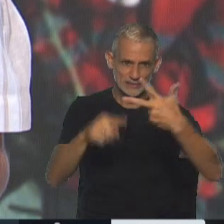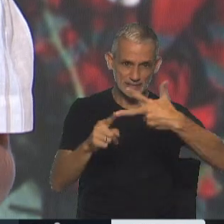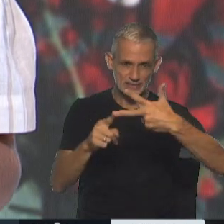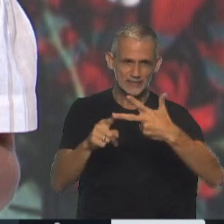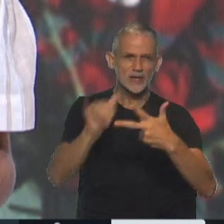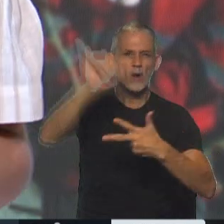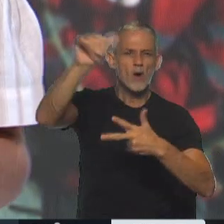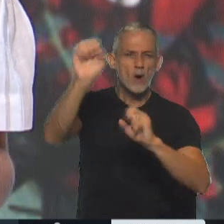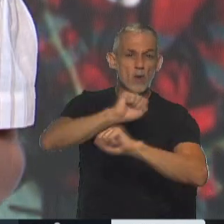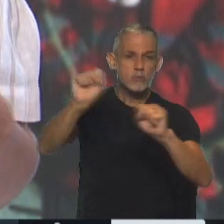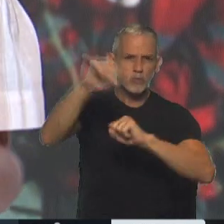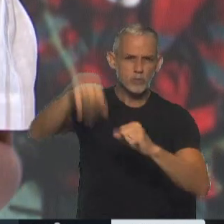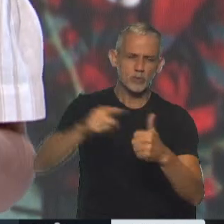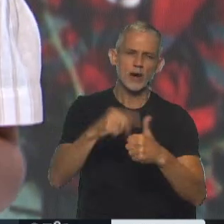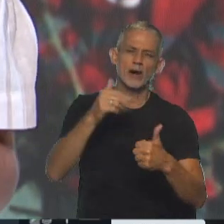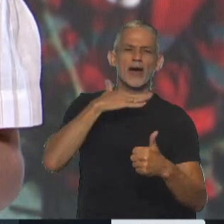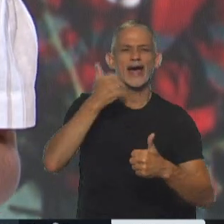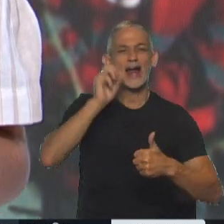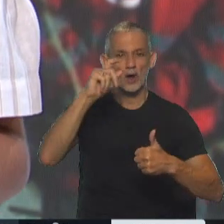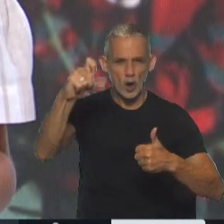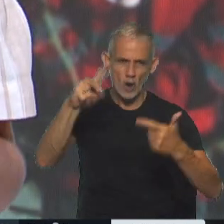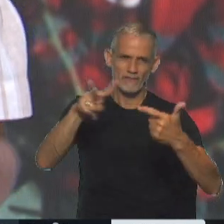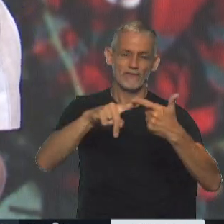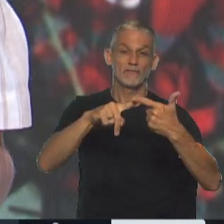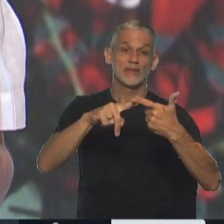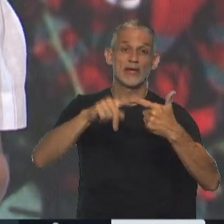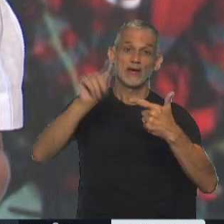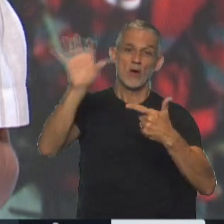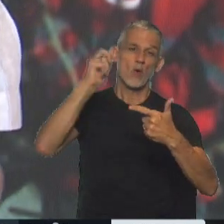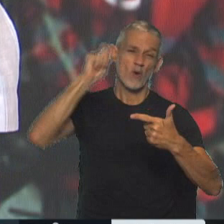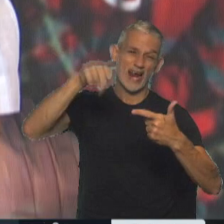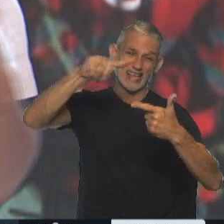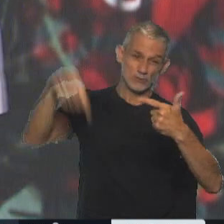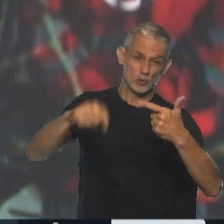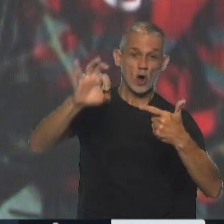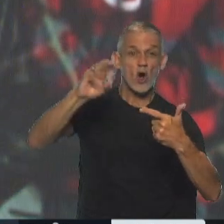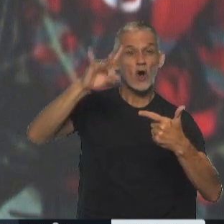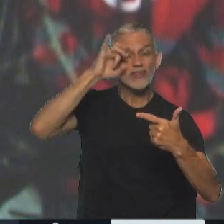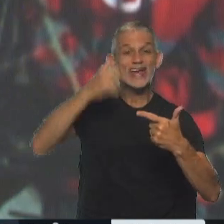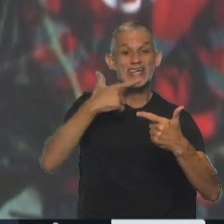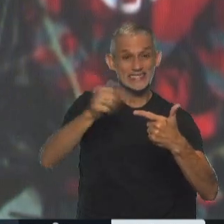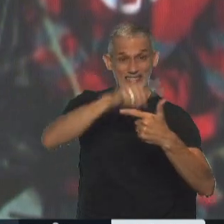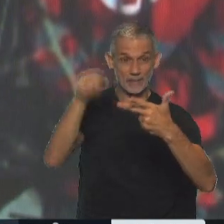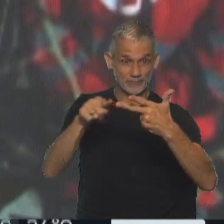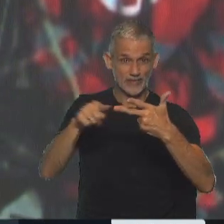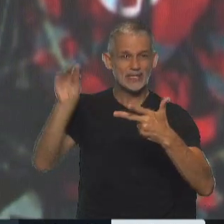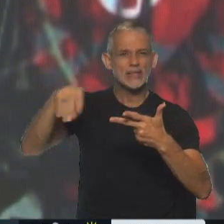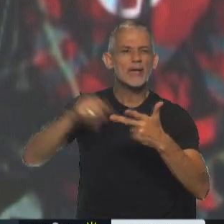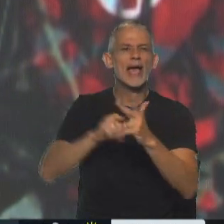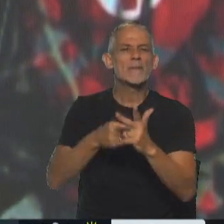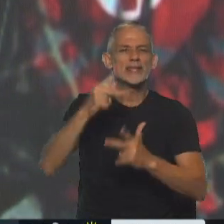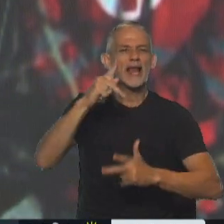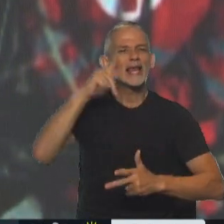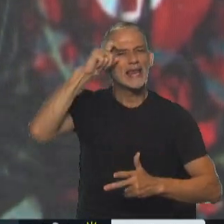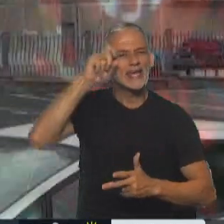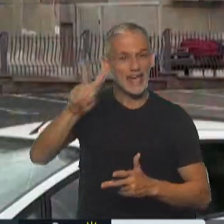estos bombardeos. Hablamos de Kharkov, hablamos del sur de Ucrania, de Odessa. Y también tenemos que hablar de la capital,